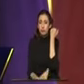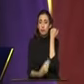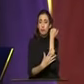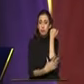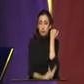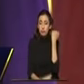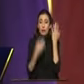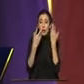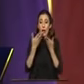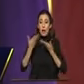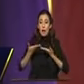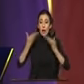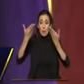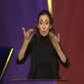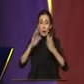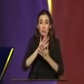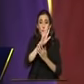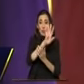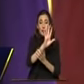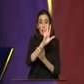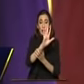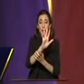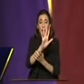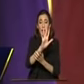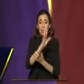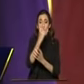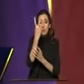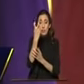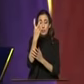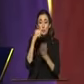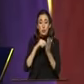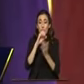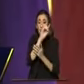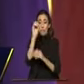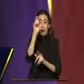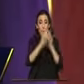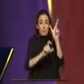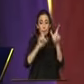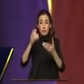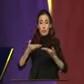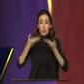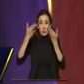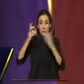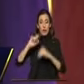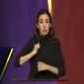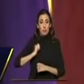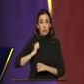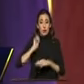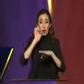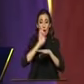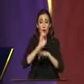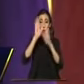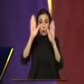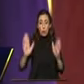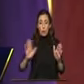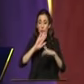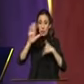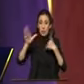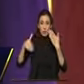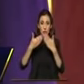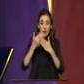que llevaremos el bono a 512.000 personas. Compatriotas, a lo largo y ancho del